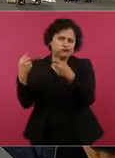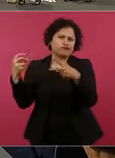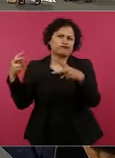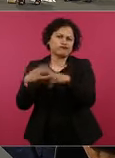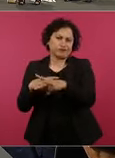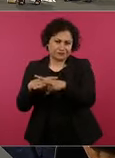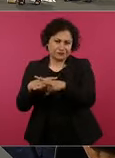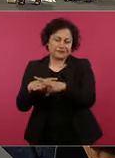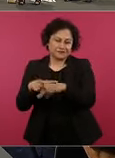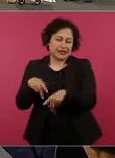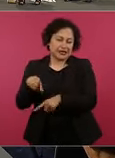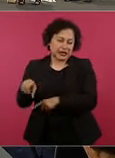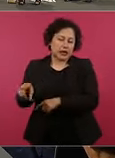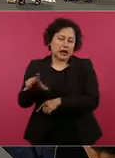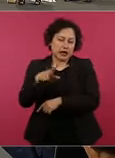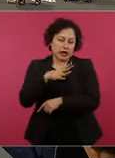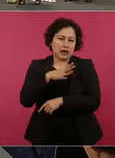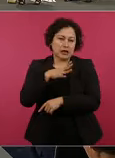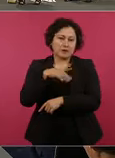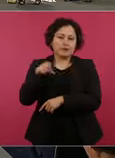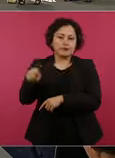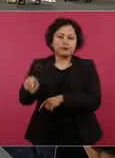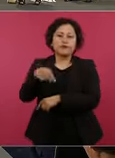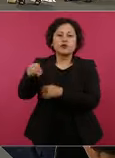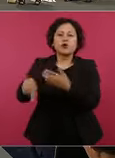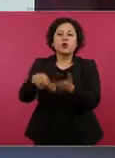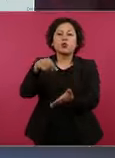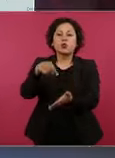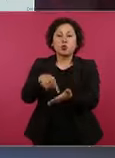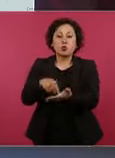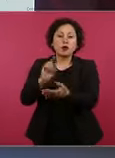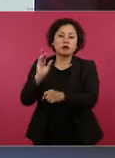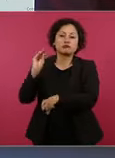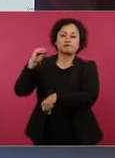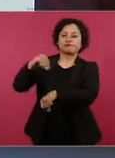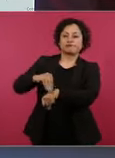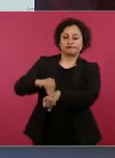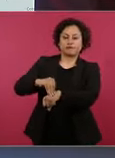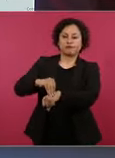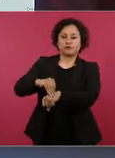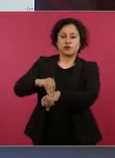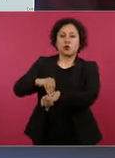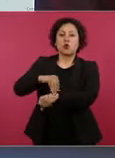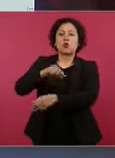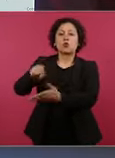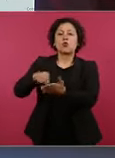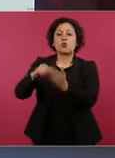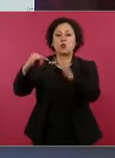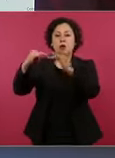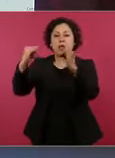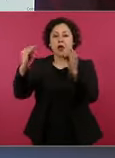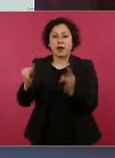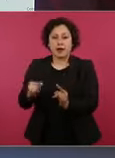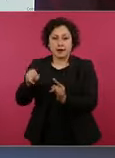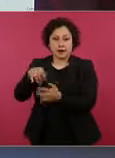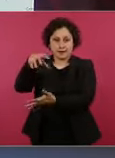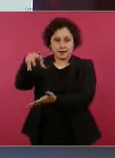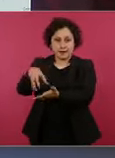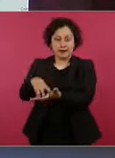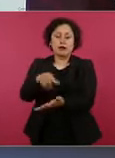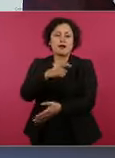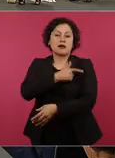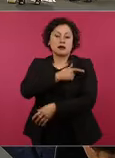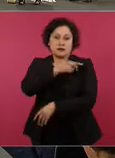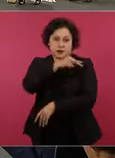una base, un campamento de la Guardia Nacional, para proteger a los ingenieros